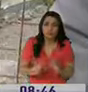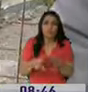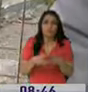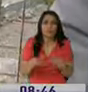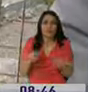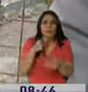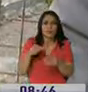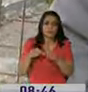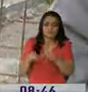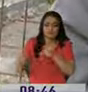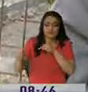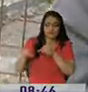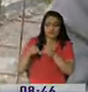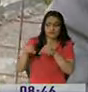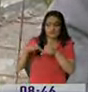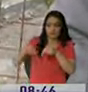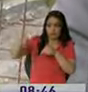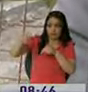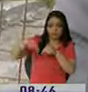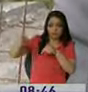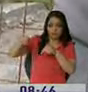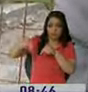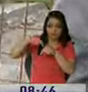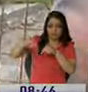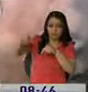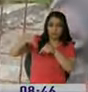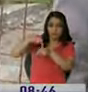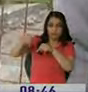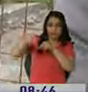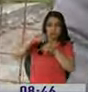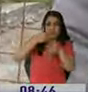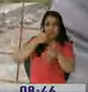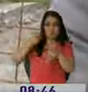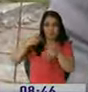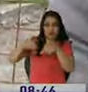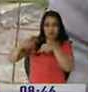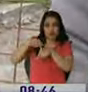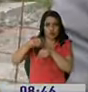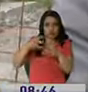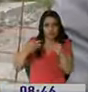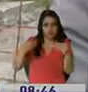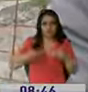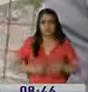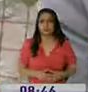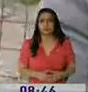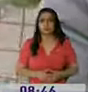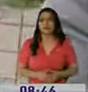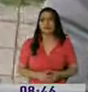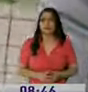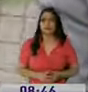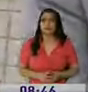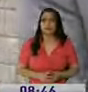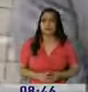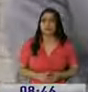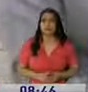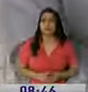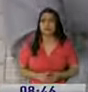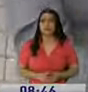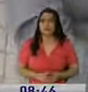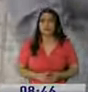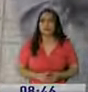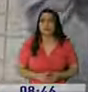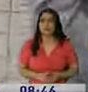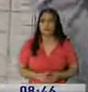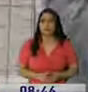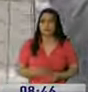si existen adicionales alternativas para mejorar el tema de congestión que tienen en las rutas alternas. ¿Aún no se puede todavía disponer